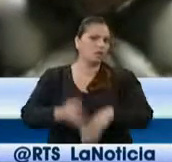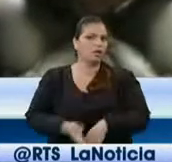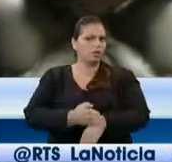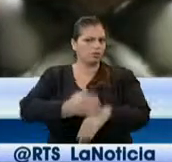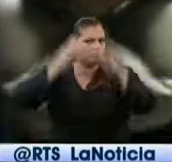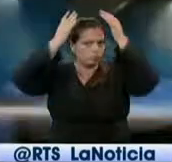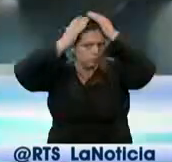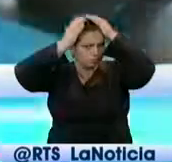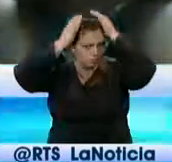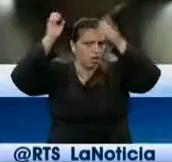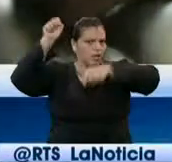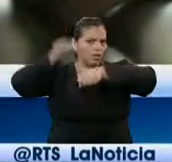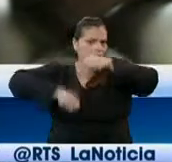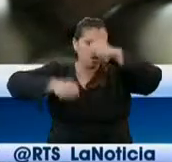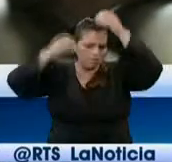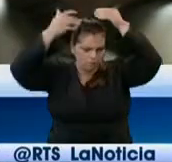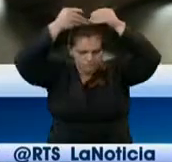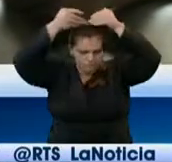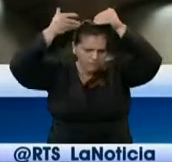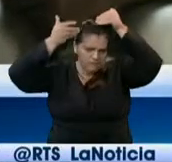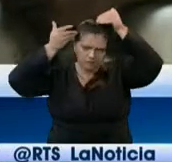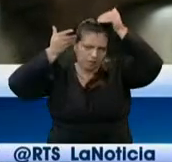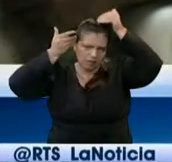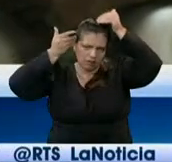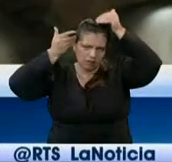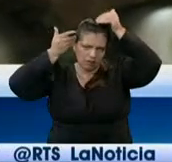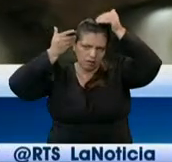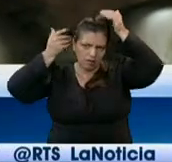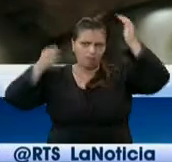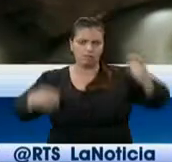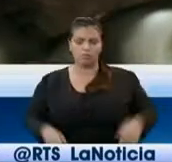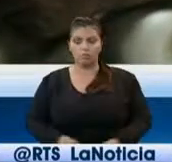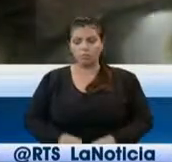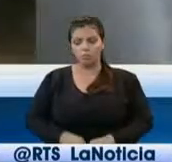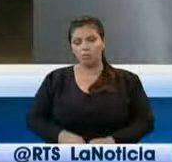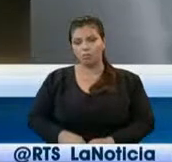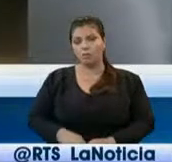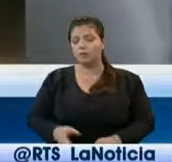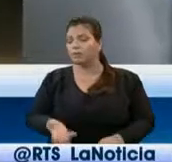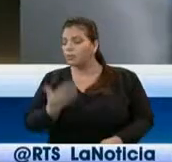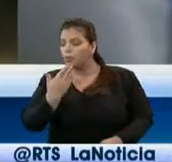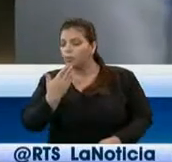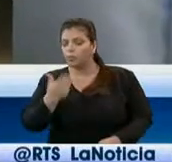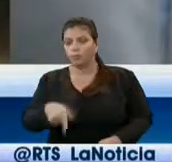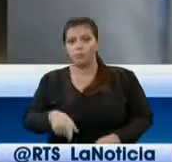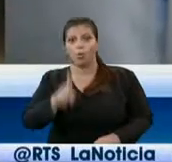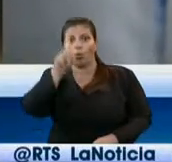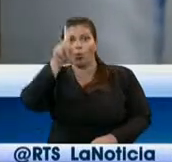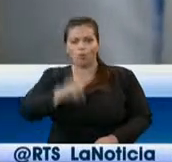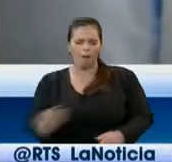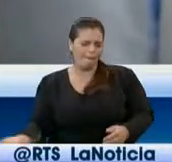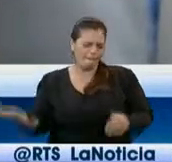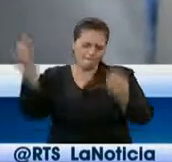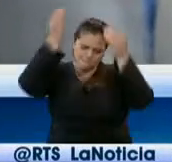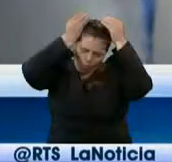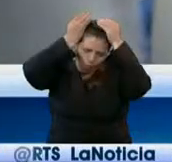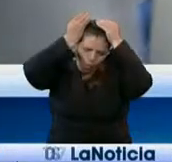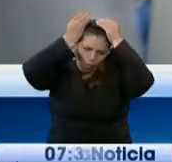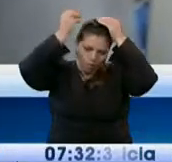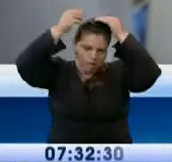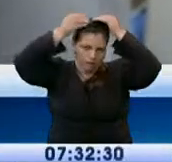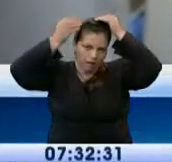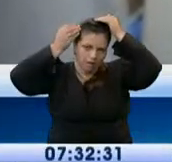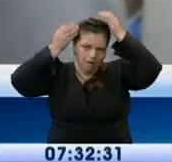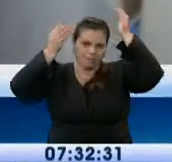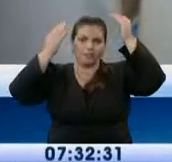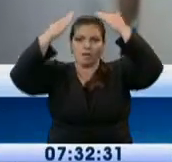y dejar secuelas. Insisto, todavía no lo vamos a saber. Tiene un solo golpe, un solo golpe que produjo fractura con